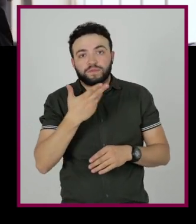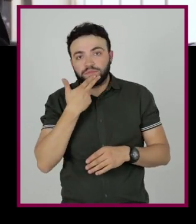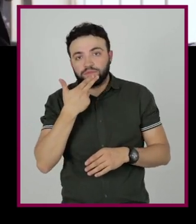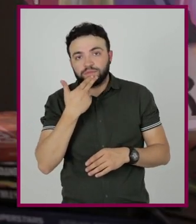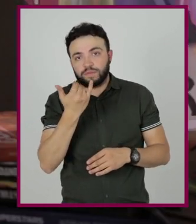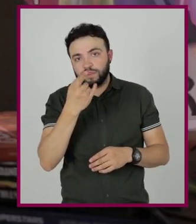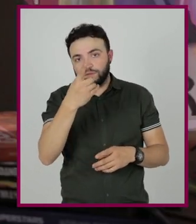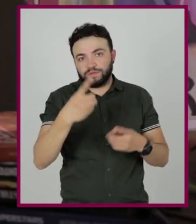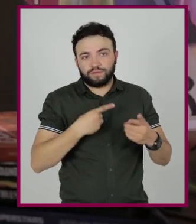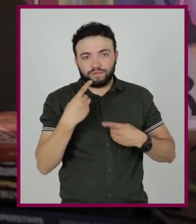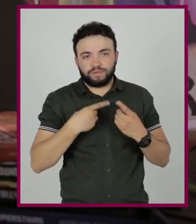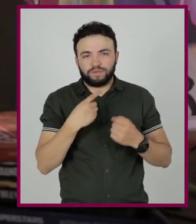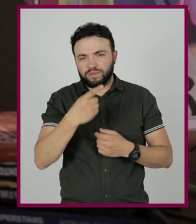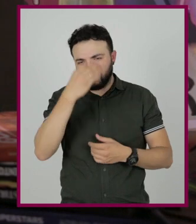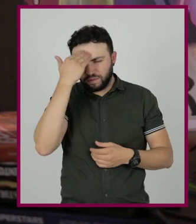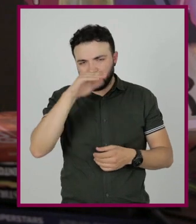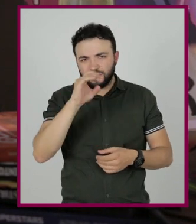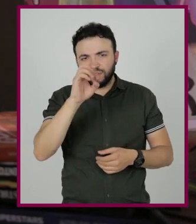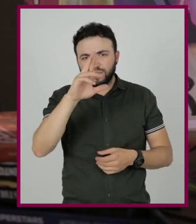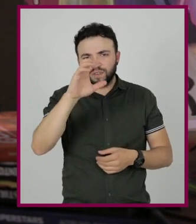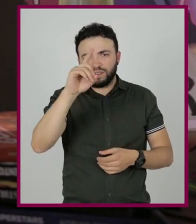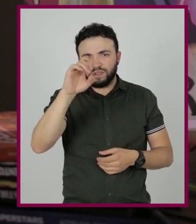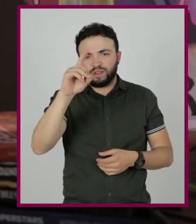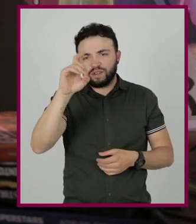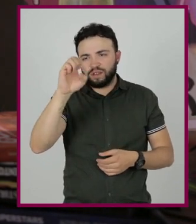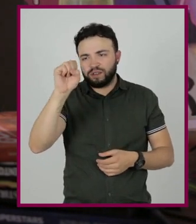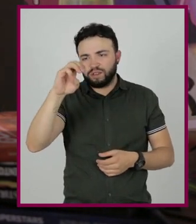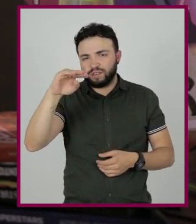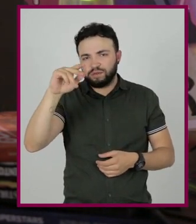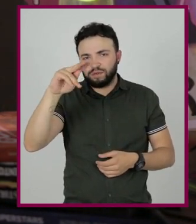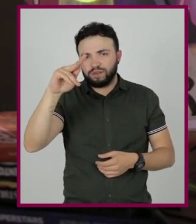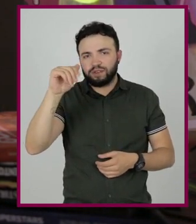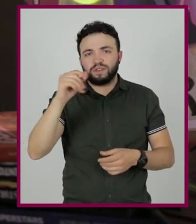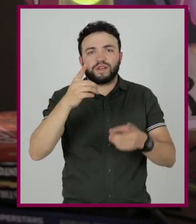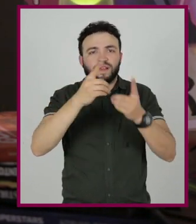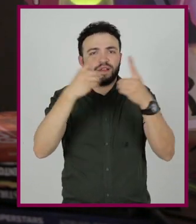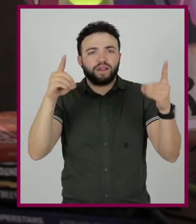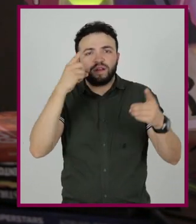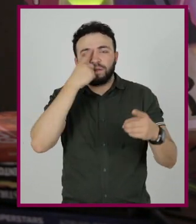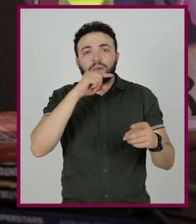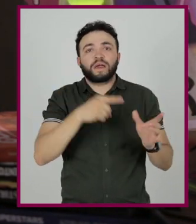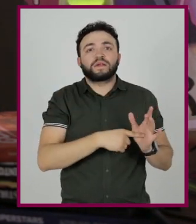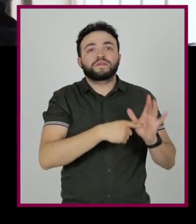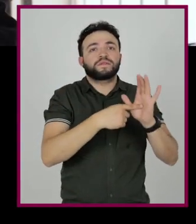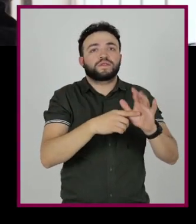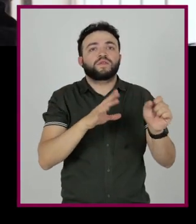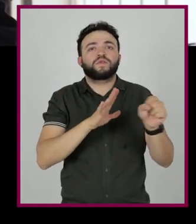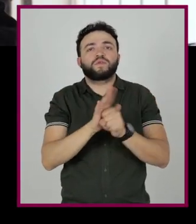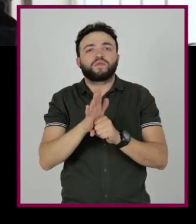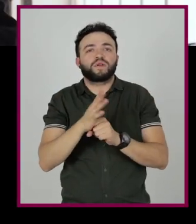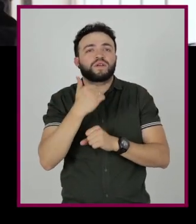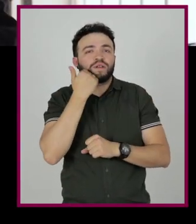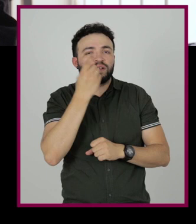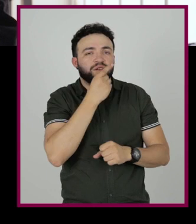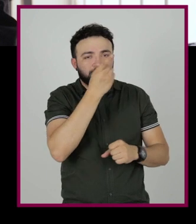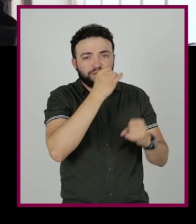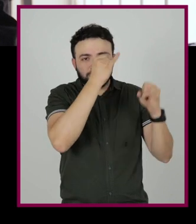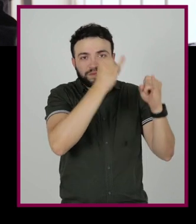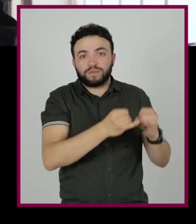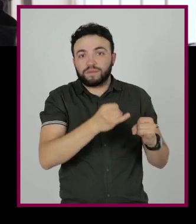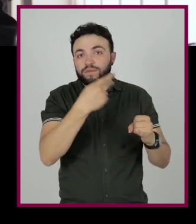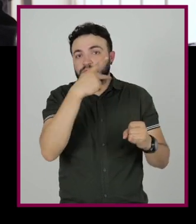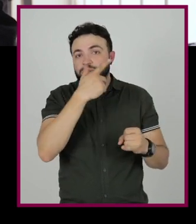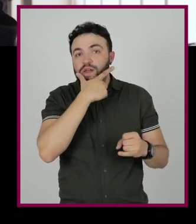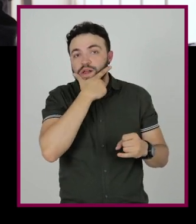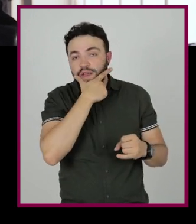te diviertas. Juanma, ¿sabías que las redes semánticas fueron originalmente desarrolladas para representar el significado o